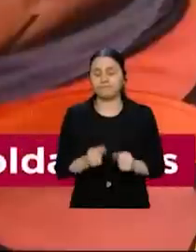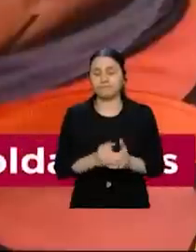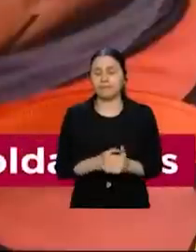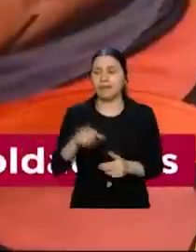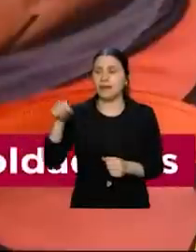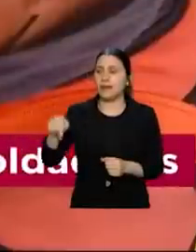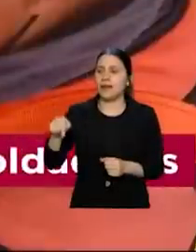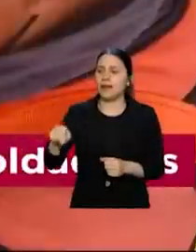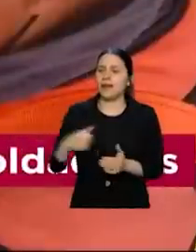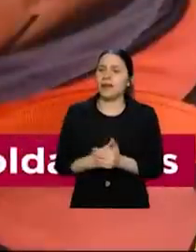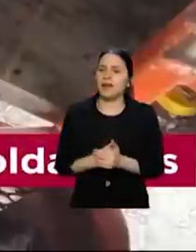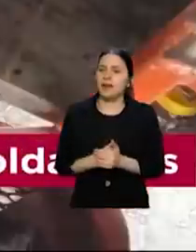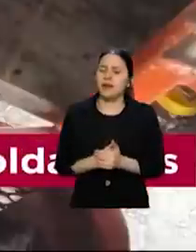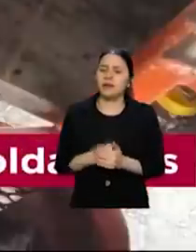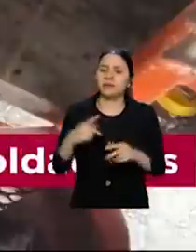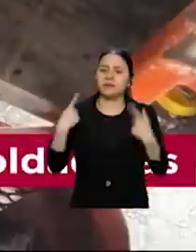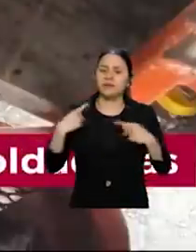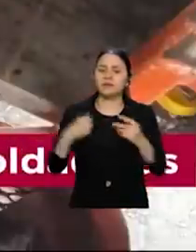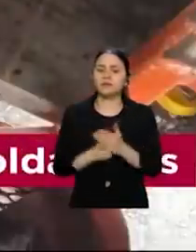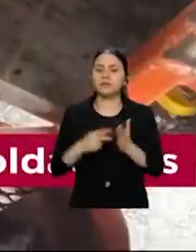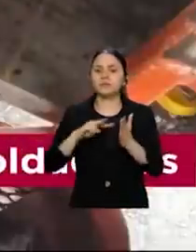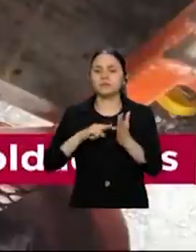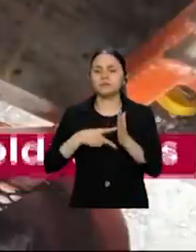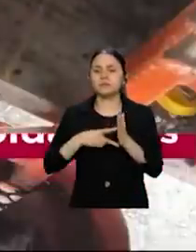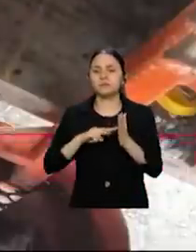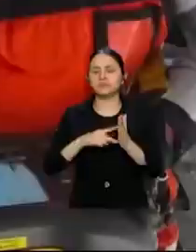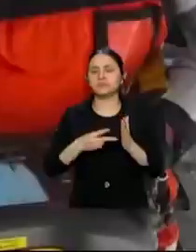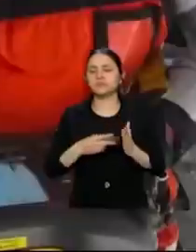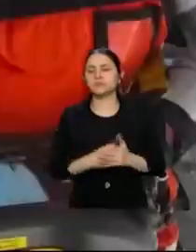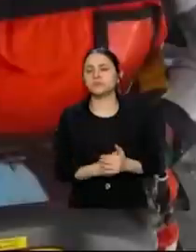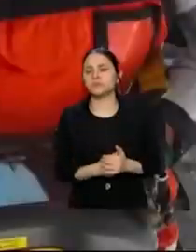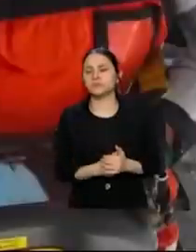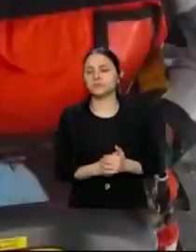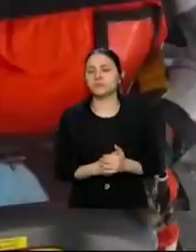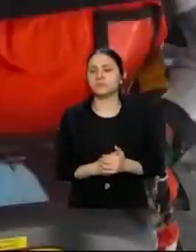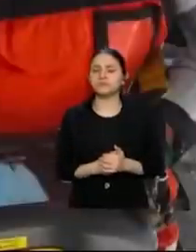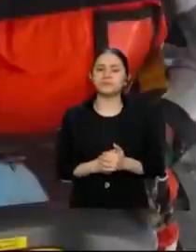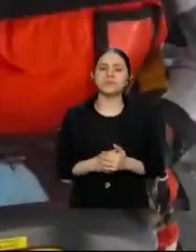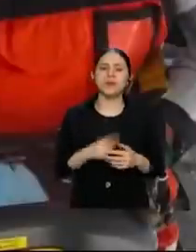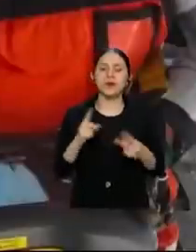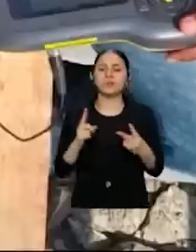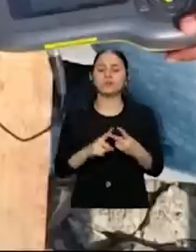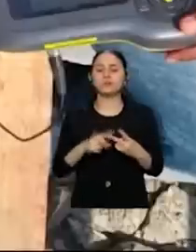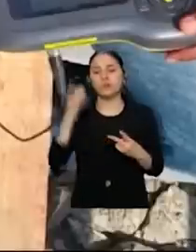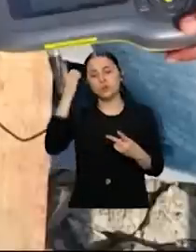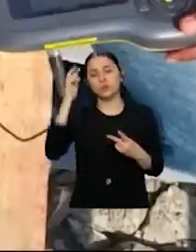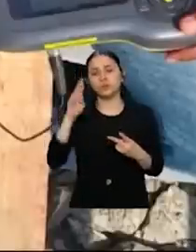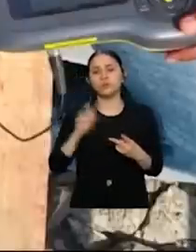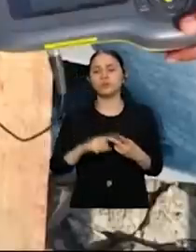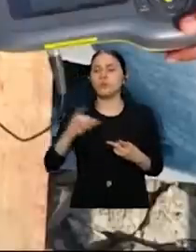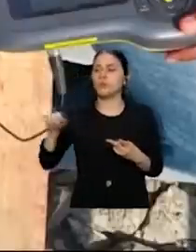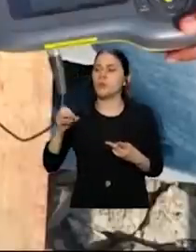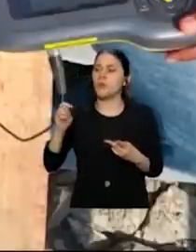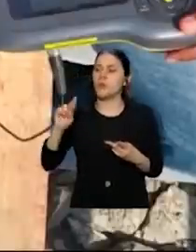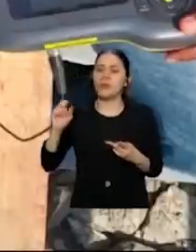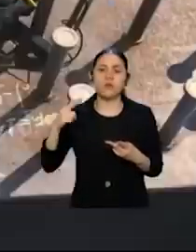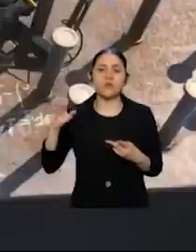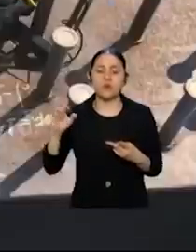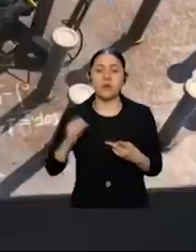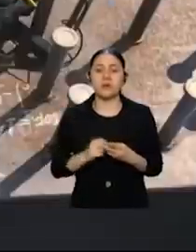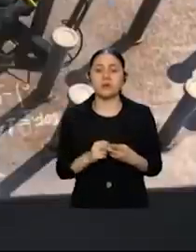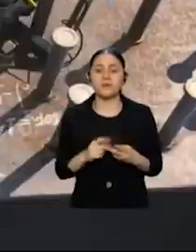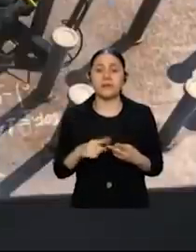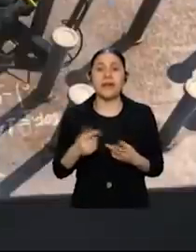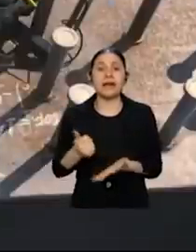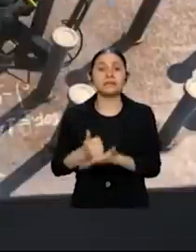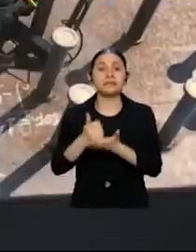Ingeniería, especialmente bueno, el doctor Gabriel Aubinet, que hoy nos acompaña, el doctor Jorge Ávila, que nos ayudaron a